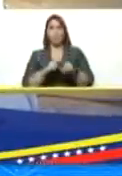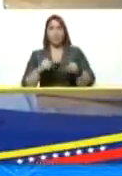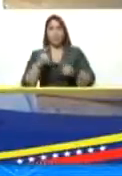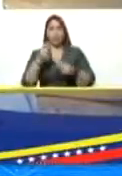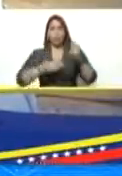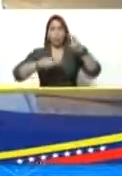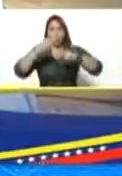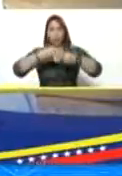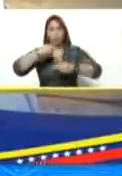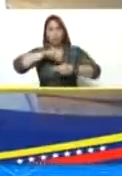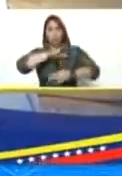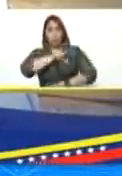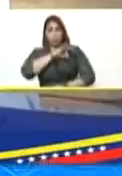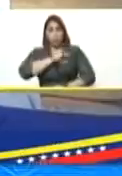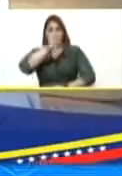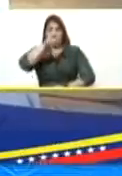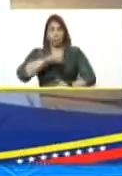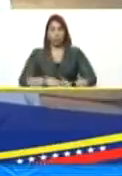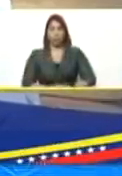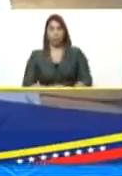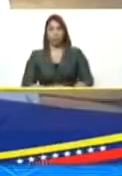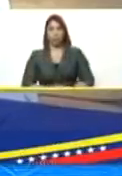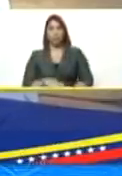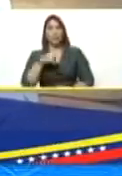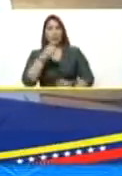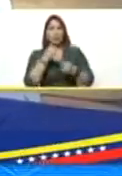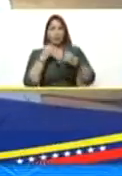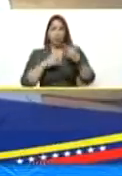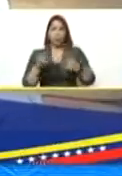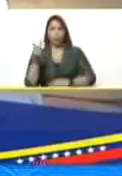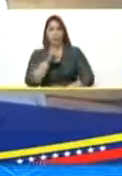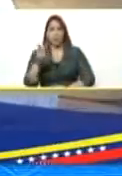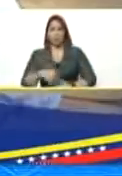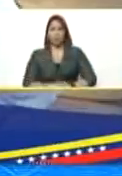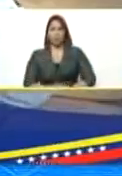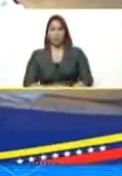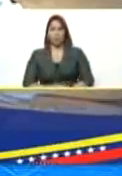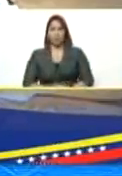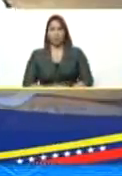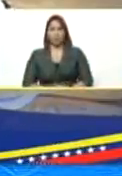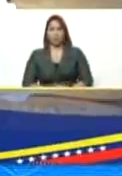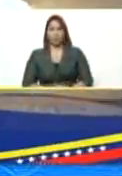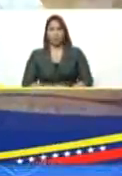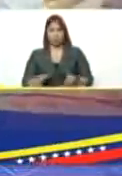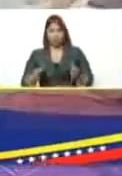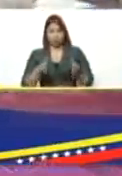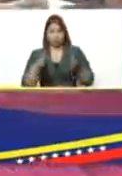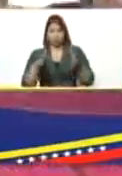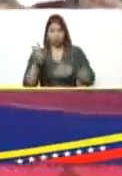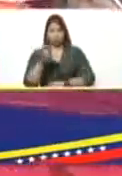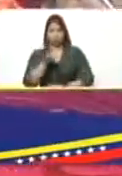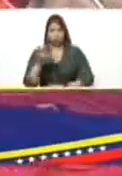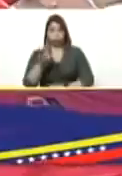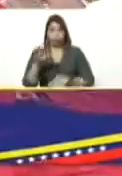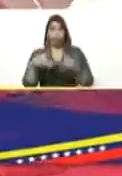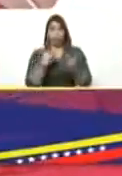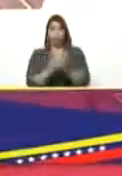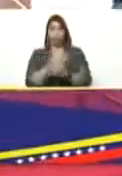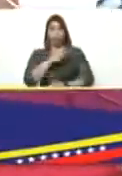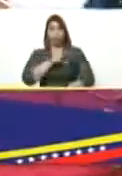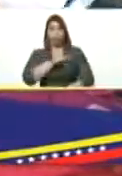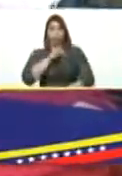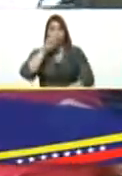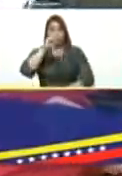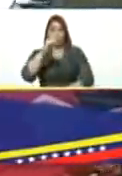construir nuestro socialismo, son el instrumento venezolano, es la vía venezolana al socialismo